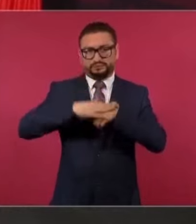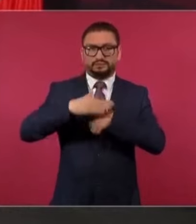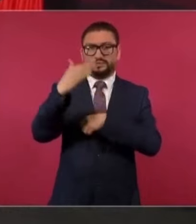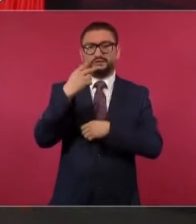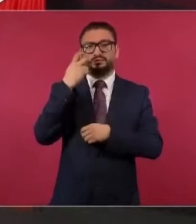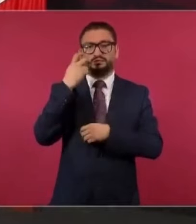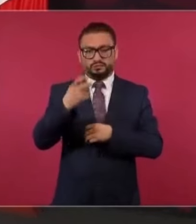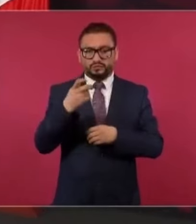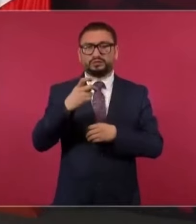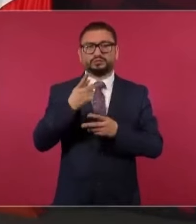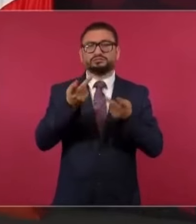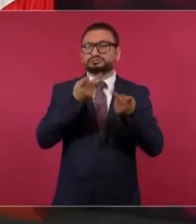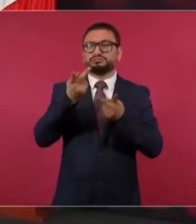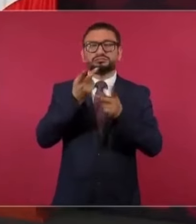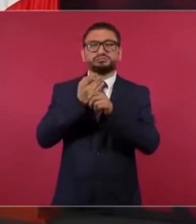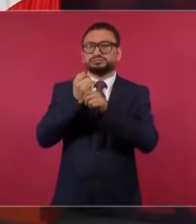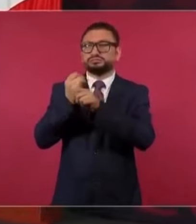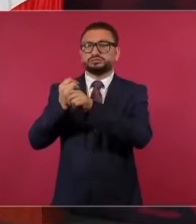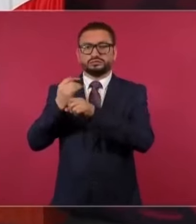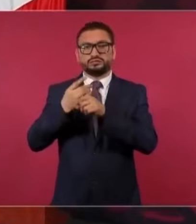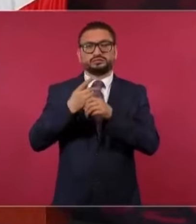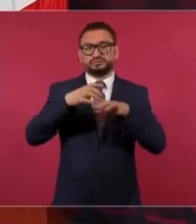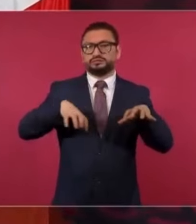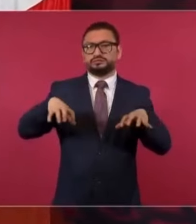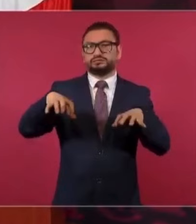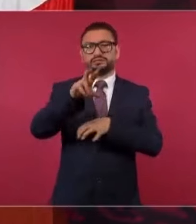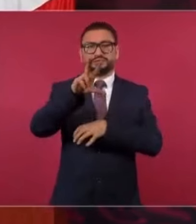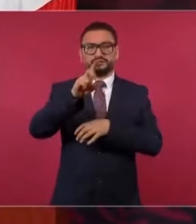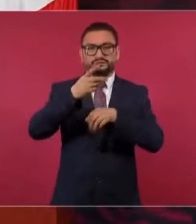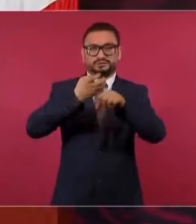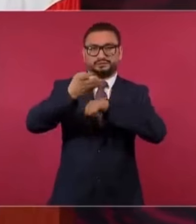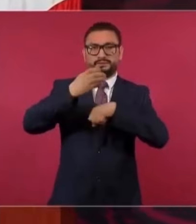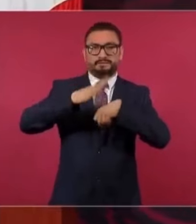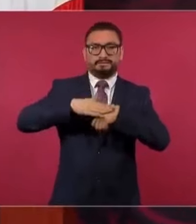Se hizo consulta en más de 30 estados.